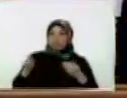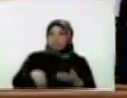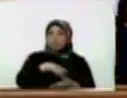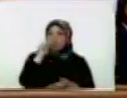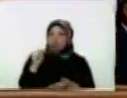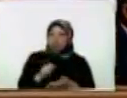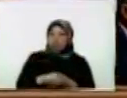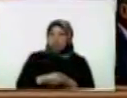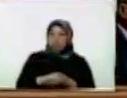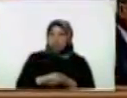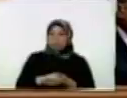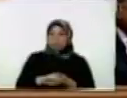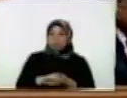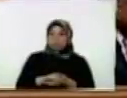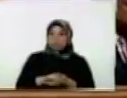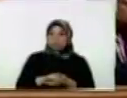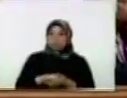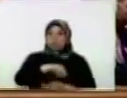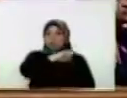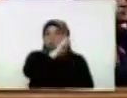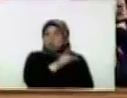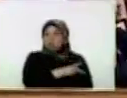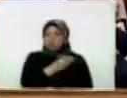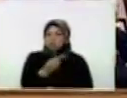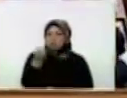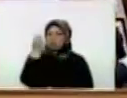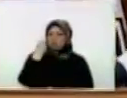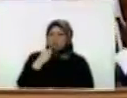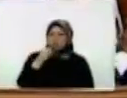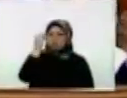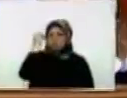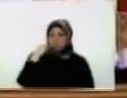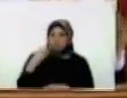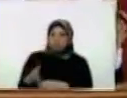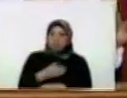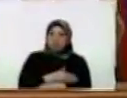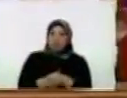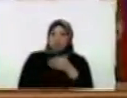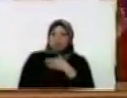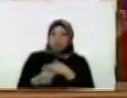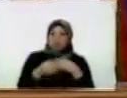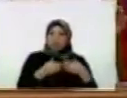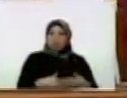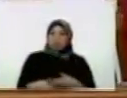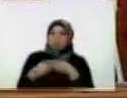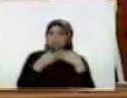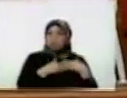absolutamente formados ideológicamente, antiimperialistas,